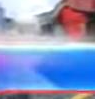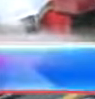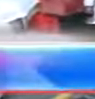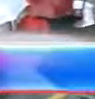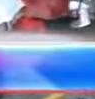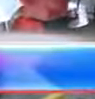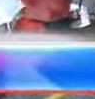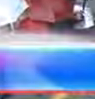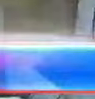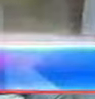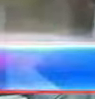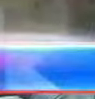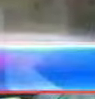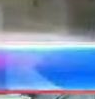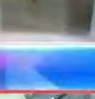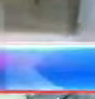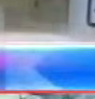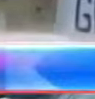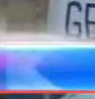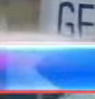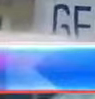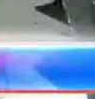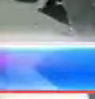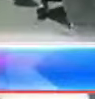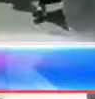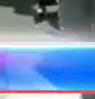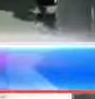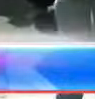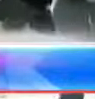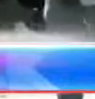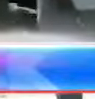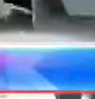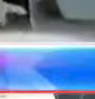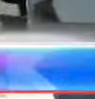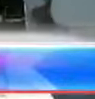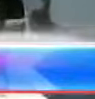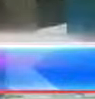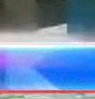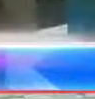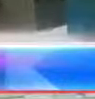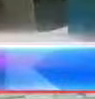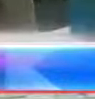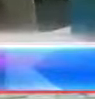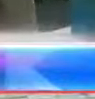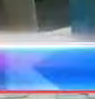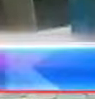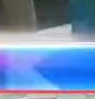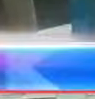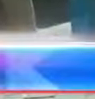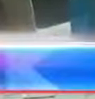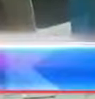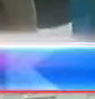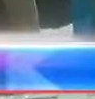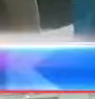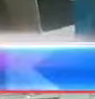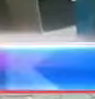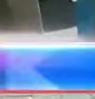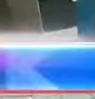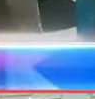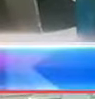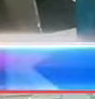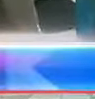primera entrega del noticiero del Comercio TV en Televicentro, estaremos analizando el movimiento de cientos de personas que se realizó en defensa de la familia